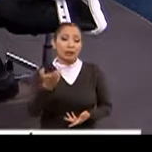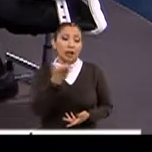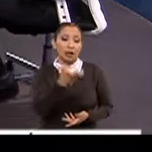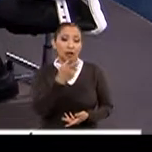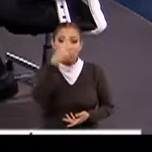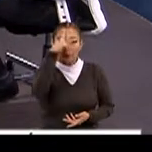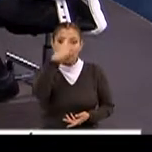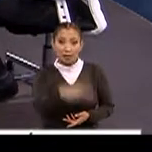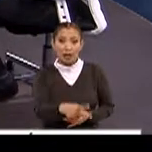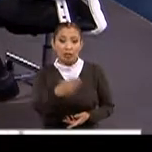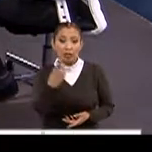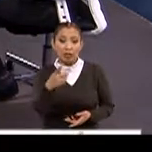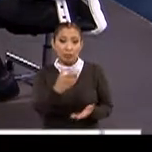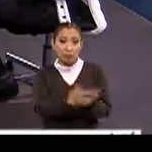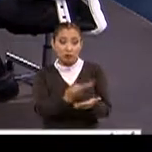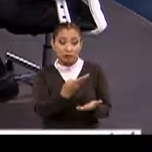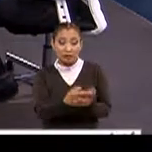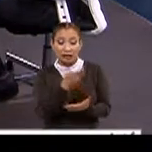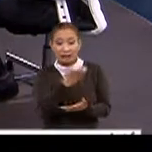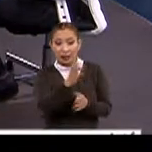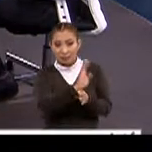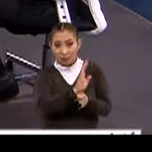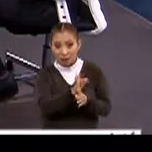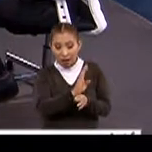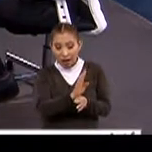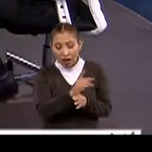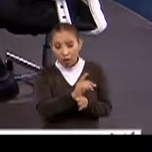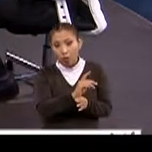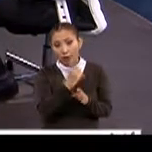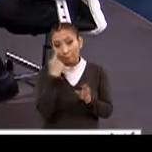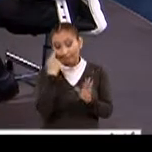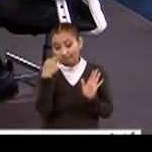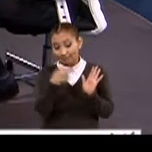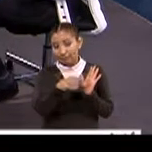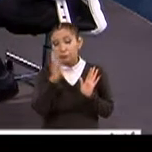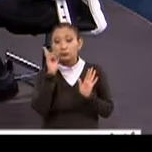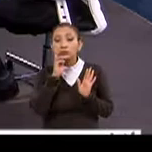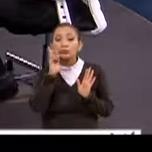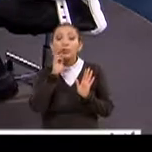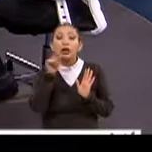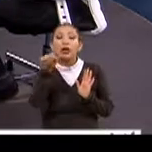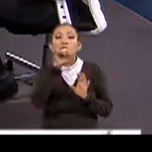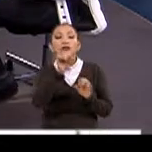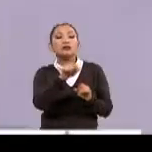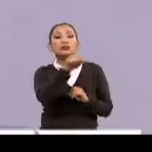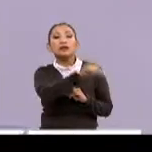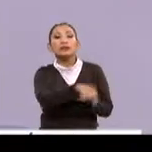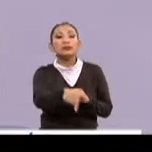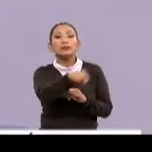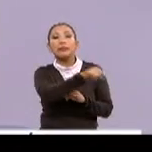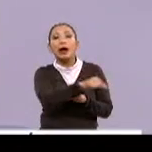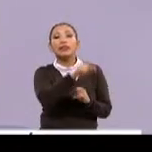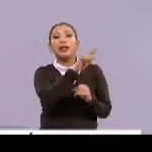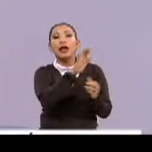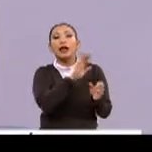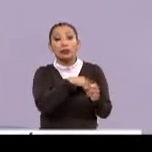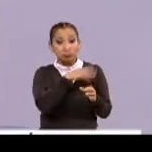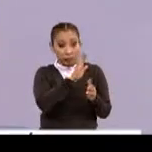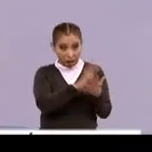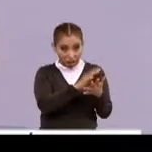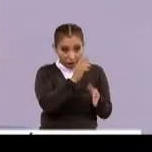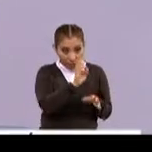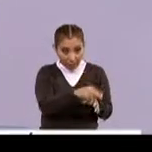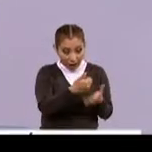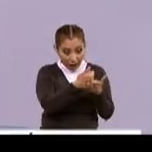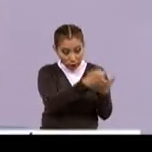eso, Mexicanos de Bronce es una película que pues pone a prueba el sistema de reinserción